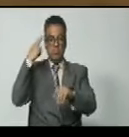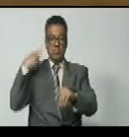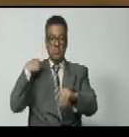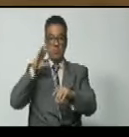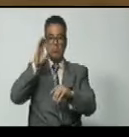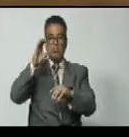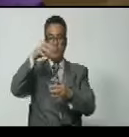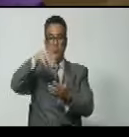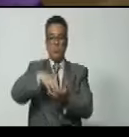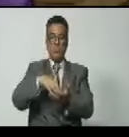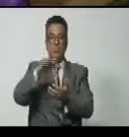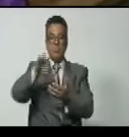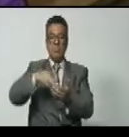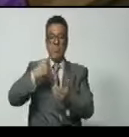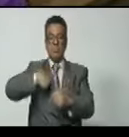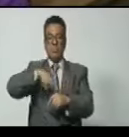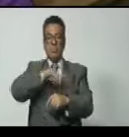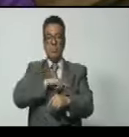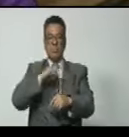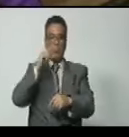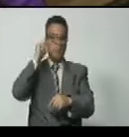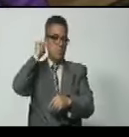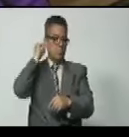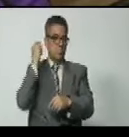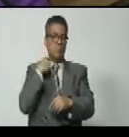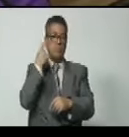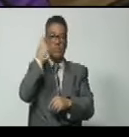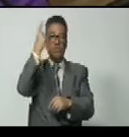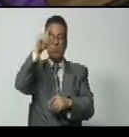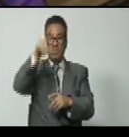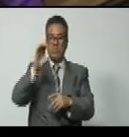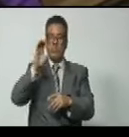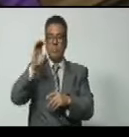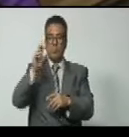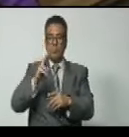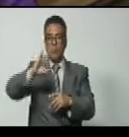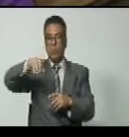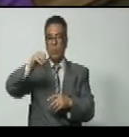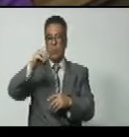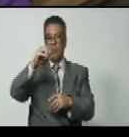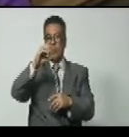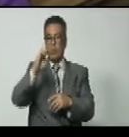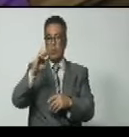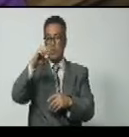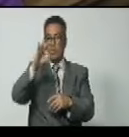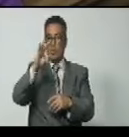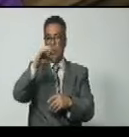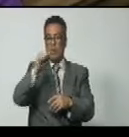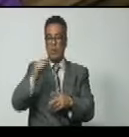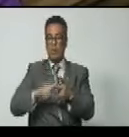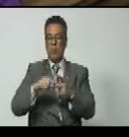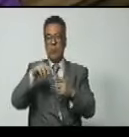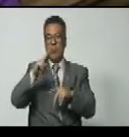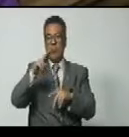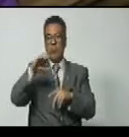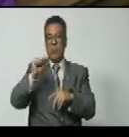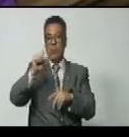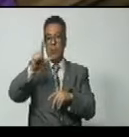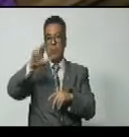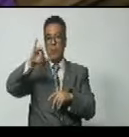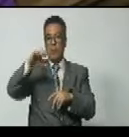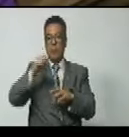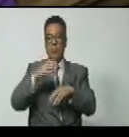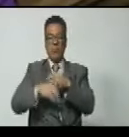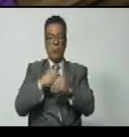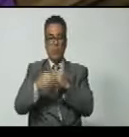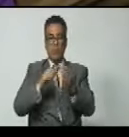del Panteón Nacional a nuestras insignes heroínas patriotas Josefa Joaquina Sánchez y Eulalia Burós, de